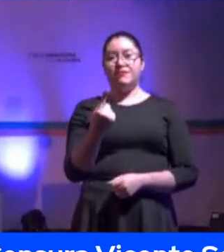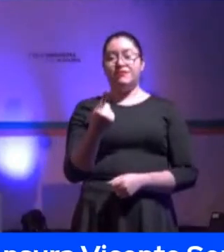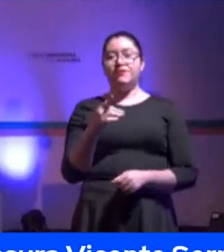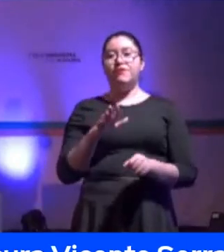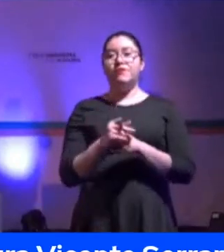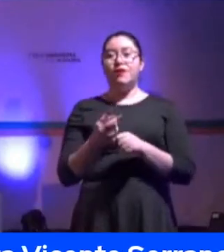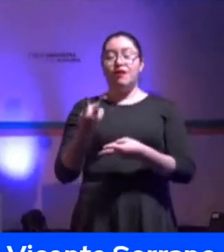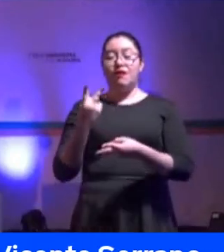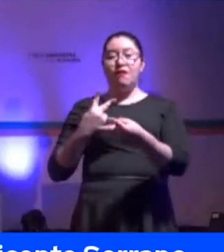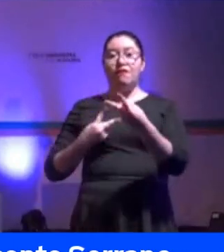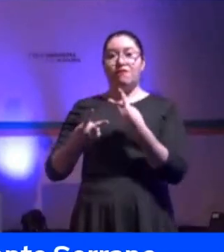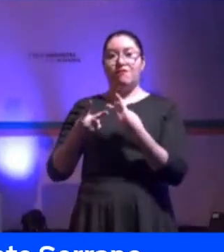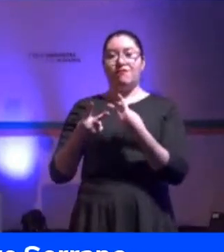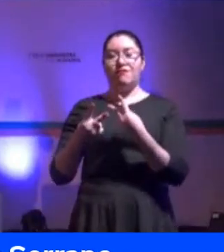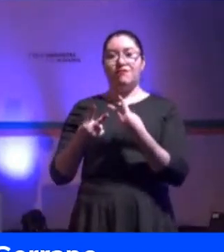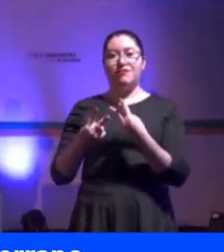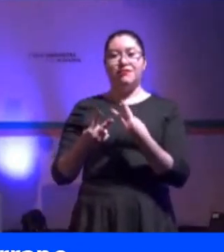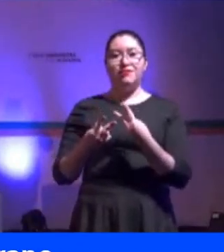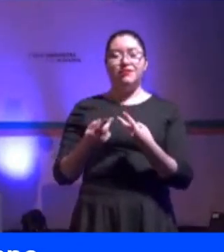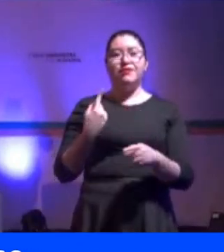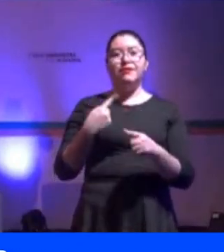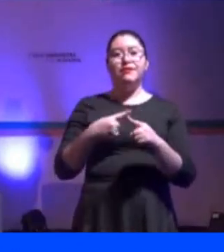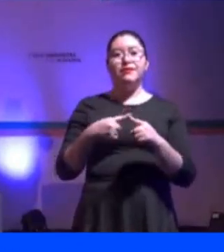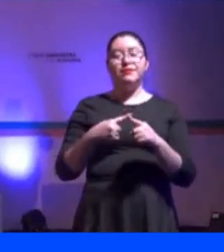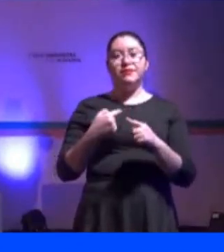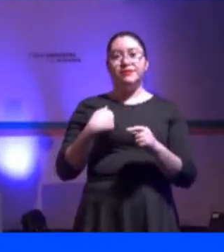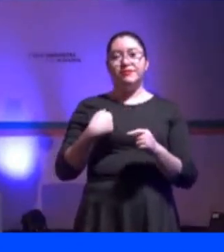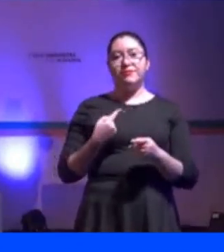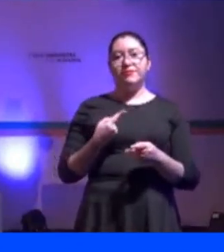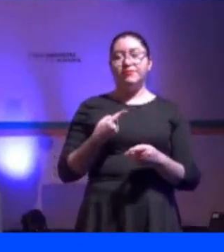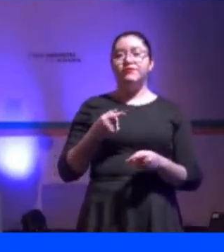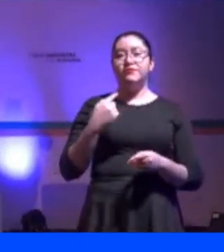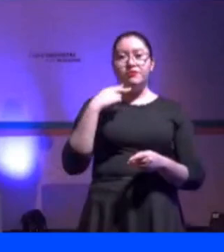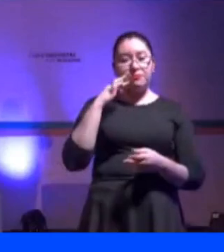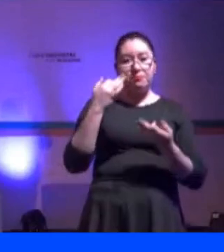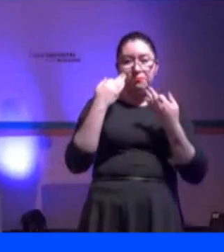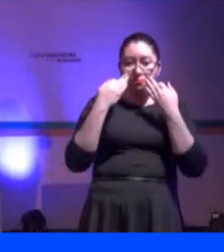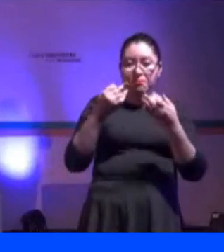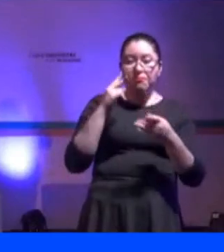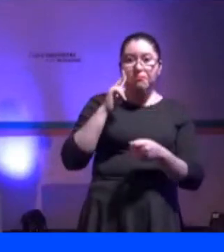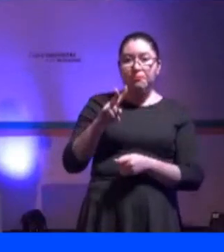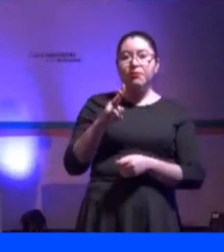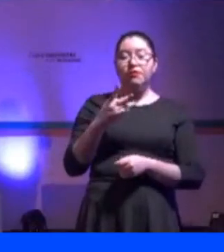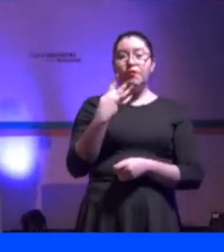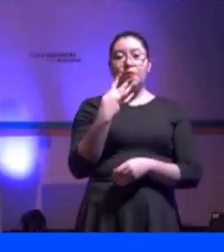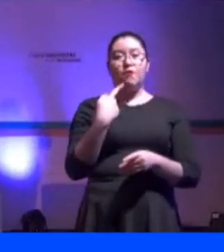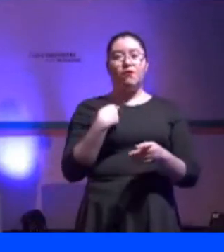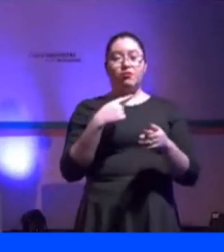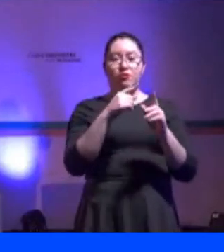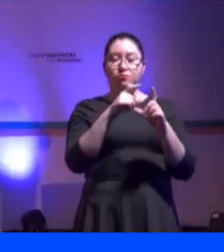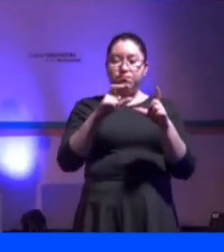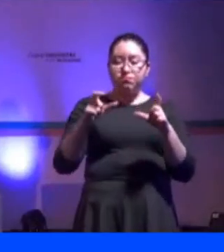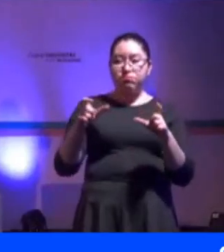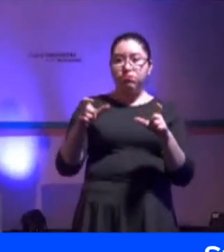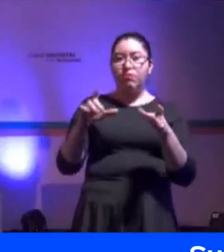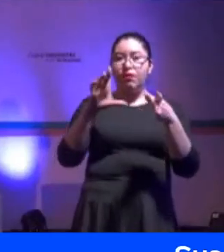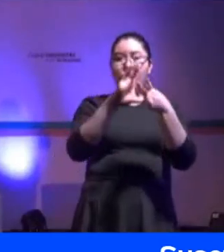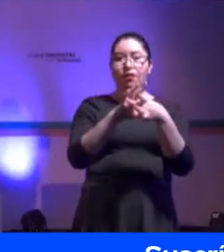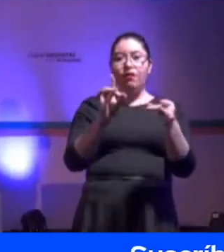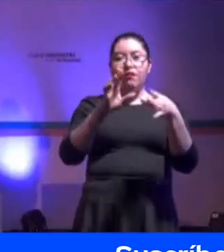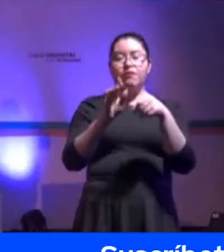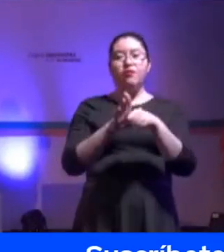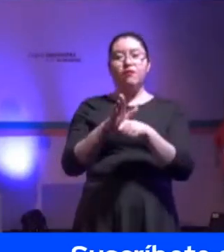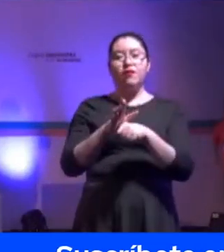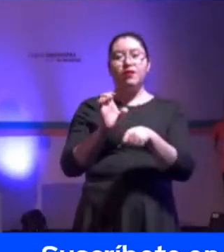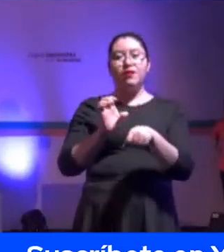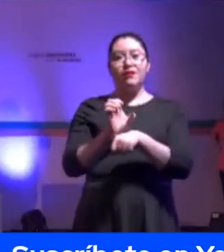volver. Tuve la oportunidad de estar presente en el preestreno, lo vi completo, y en 4 capítulos les van a narrar el caso de